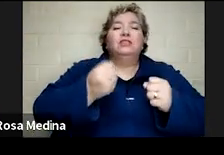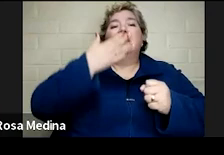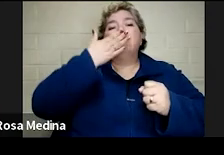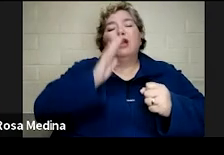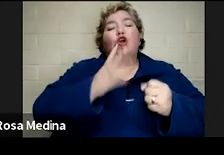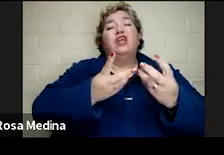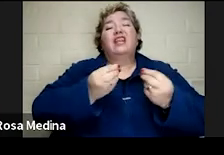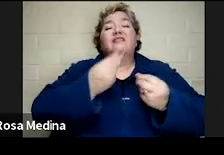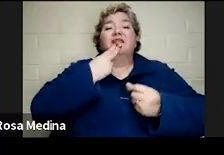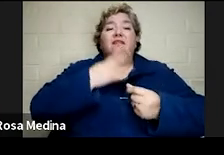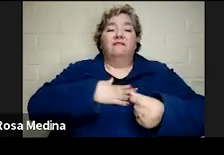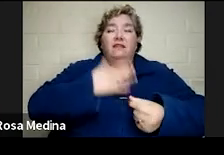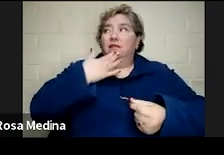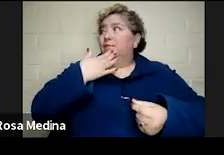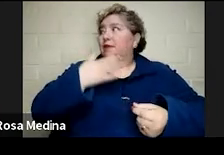principio.